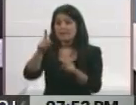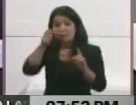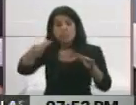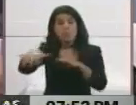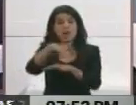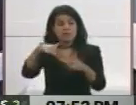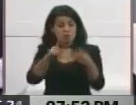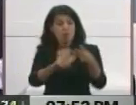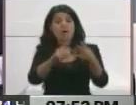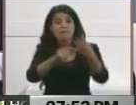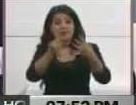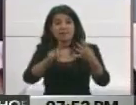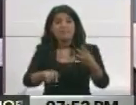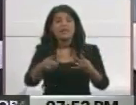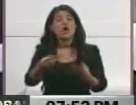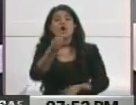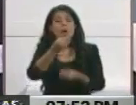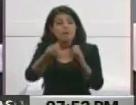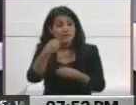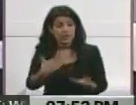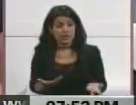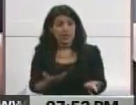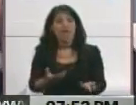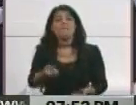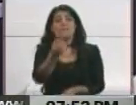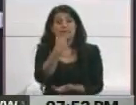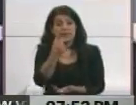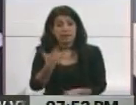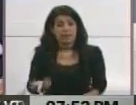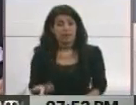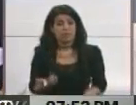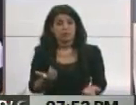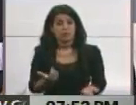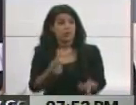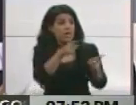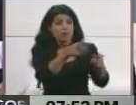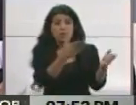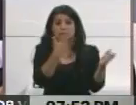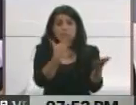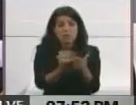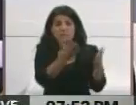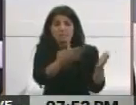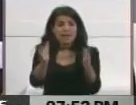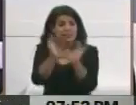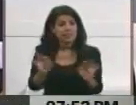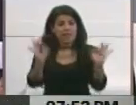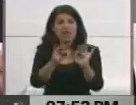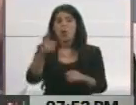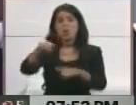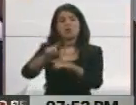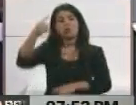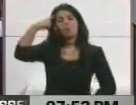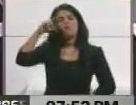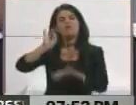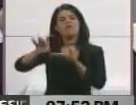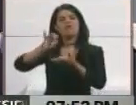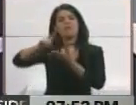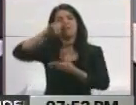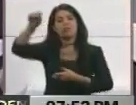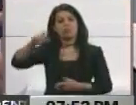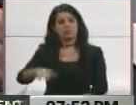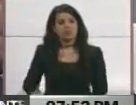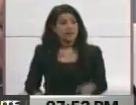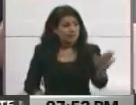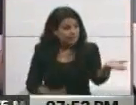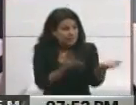alimentaria qué pasa con la medicina con el orden Público con nuestra situación el orden internacional no hay una sola